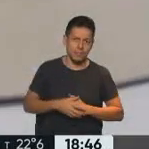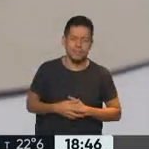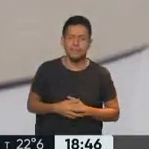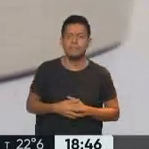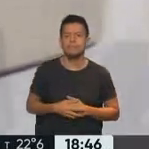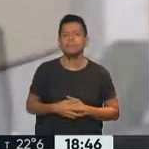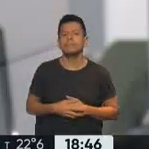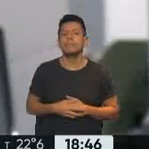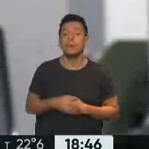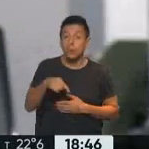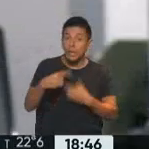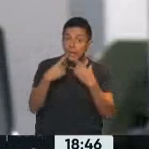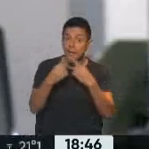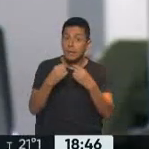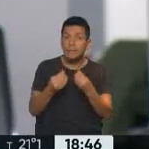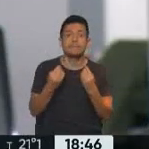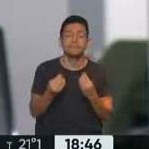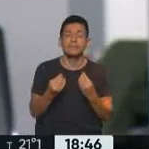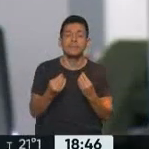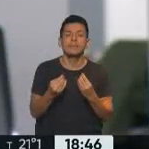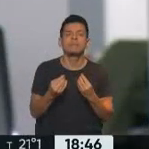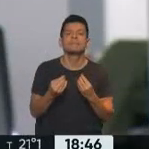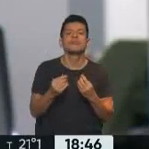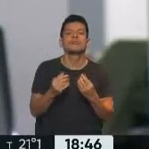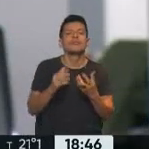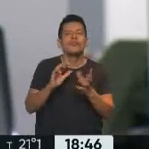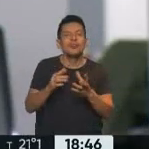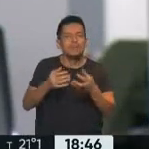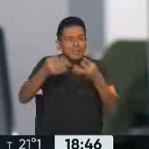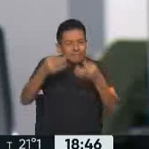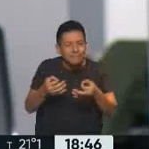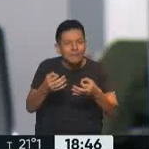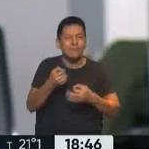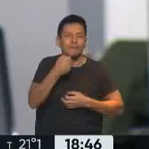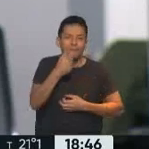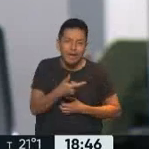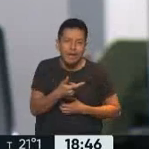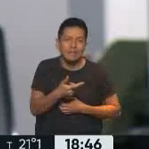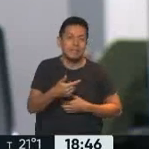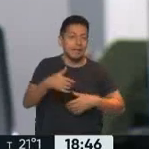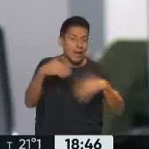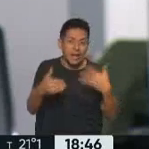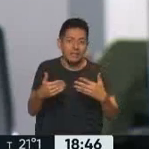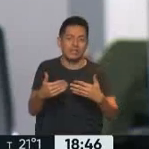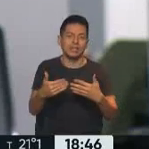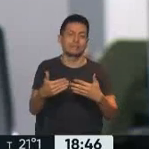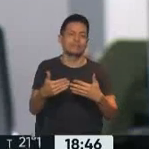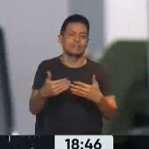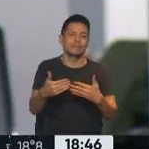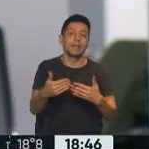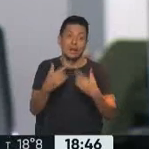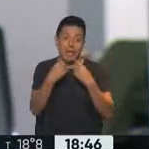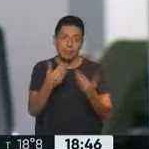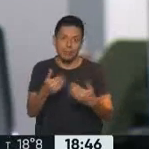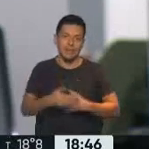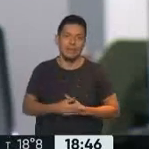lo que vamos a reclamar, como lo hemos hecho siempre, es que haya un mecanismo fácil, eficaz, ágil, para la presentación de reclamos.